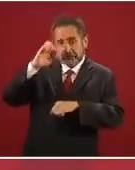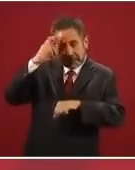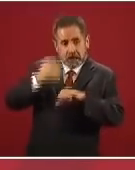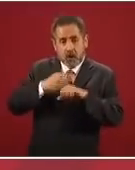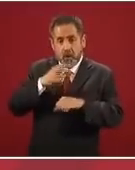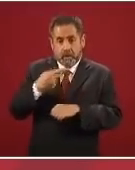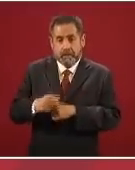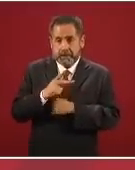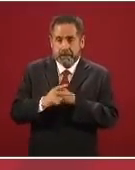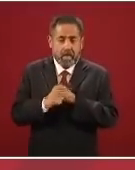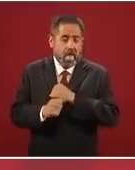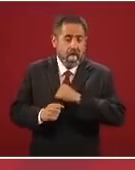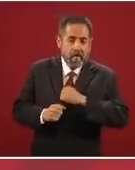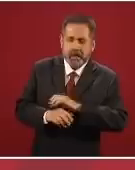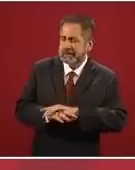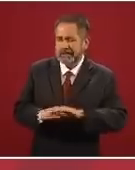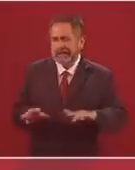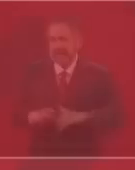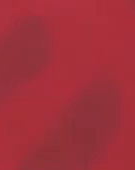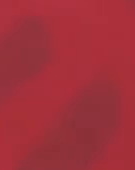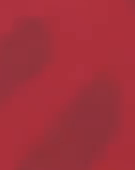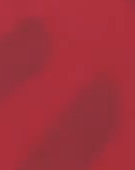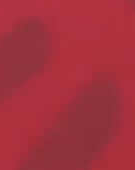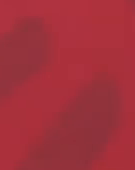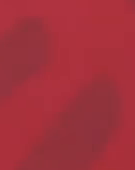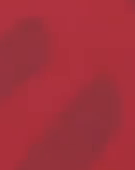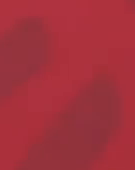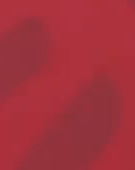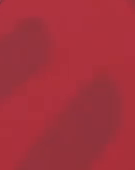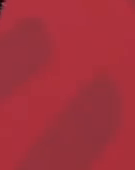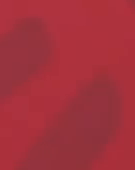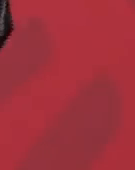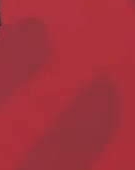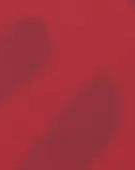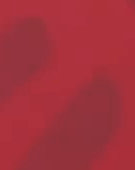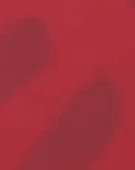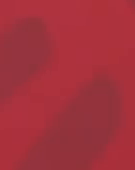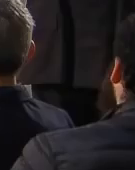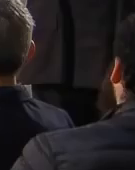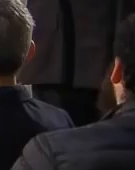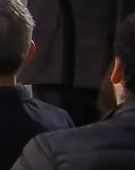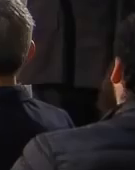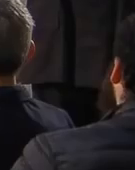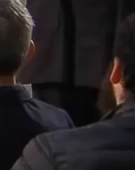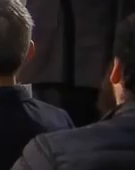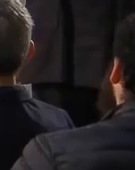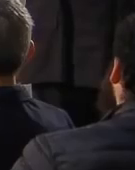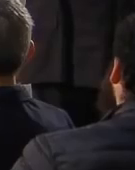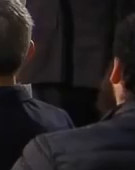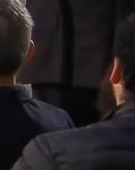extranjeras. ¿Se acuerdan? En cada sexenio había una empresa extranjera predilecta.